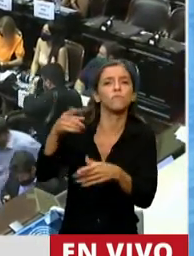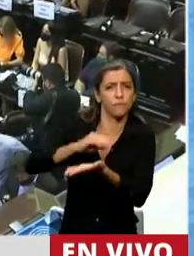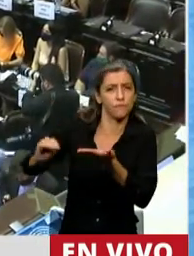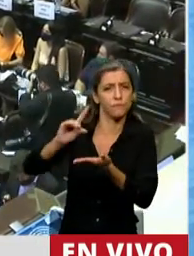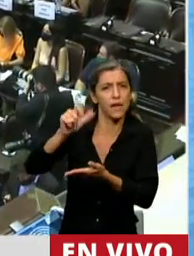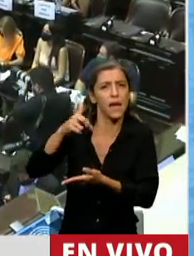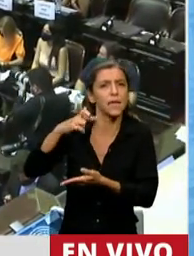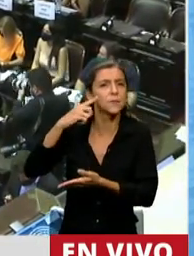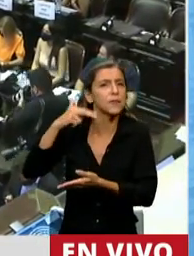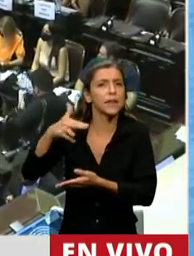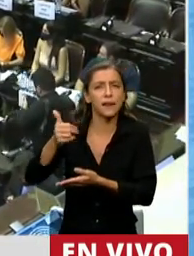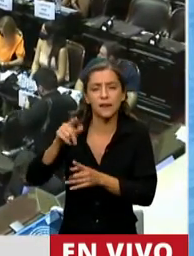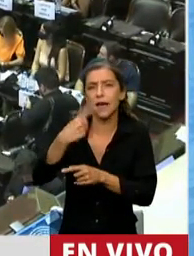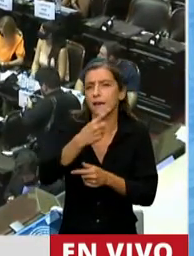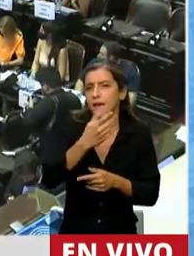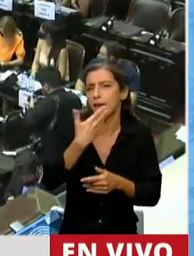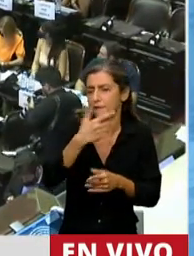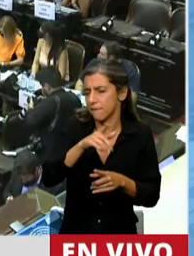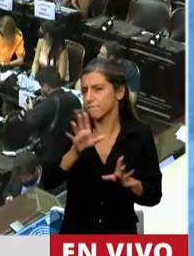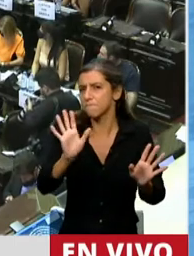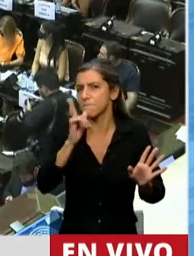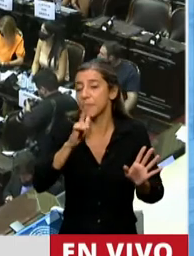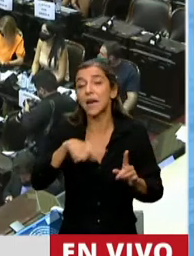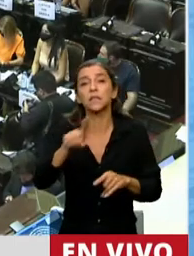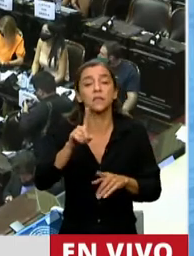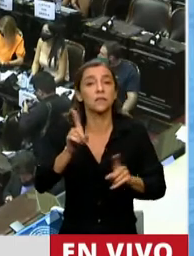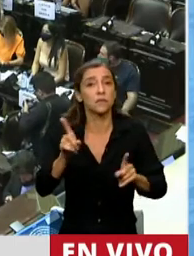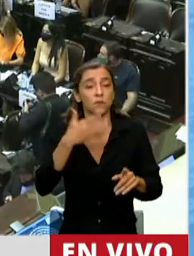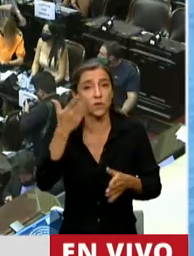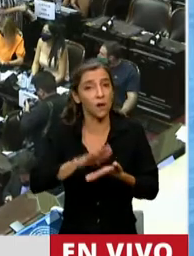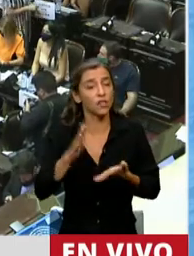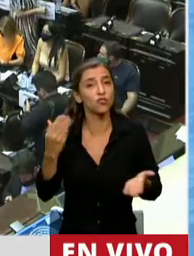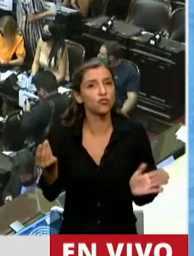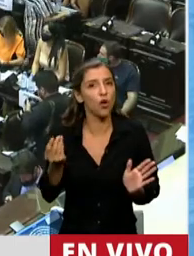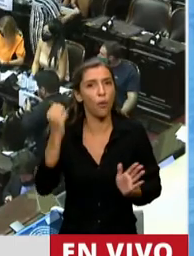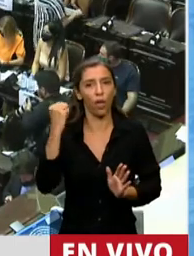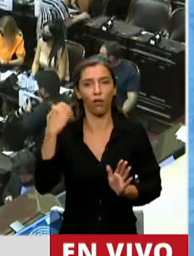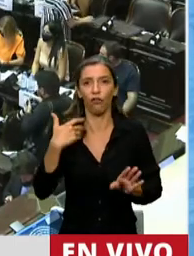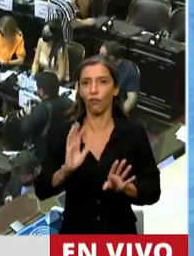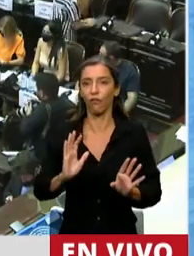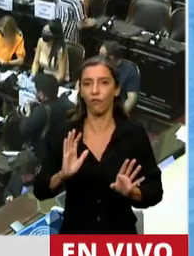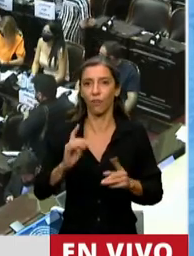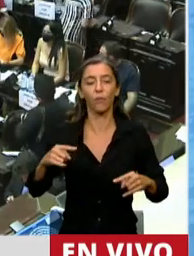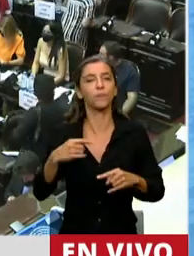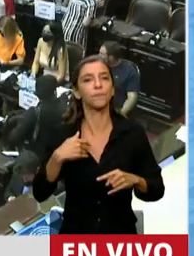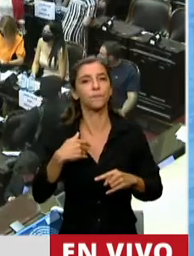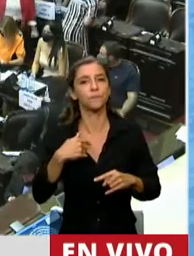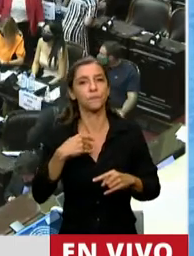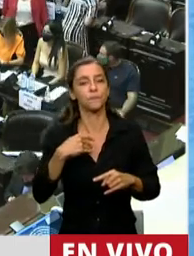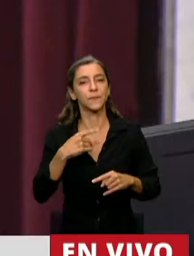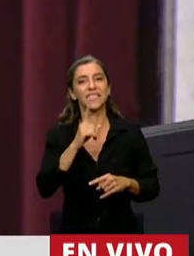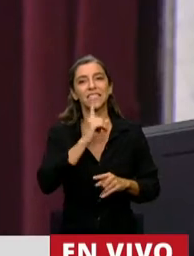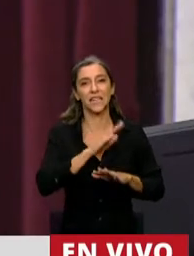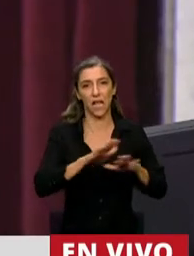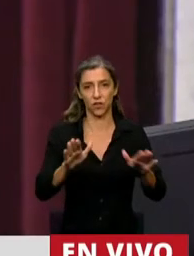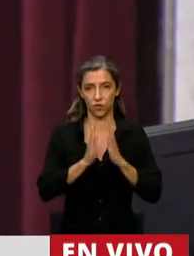más, hablar de lo que sería el delito económico precedente. Silencio, por favor.